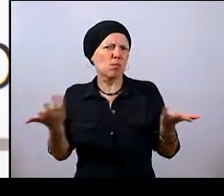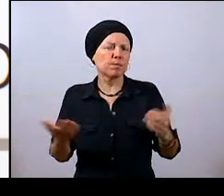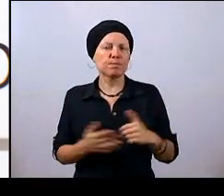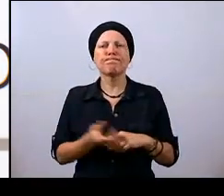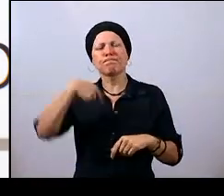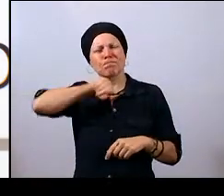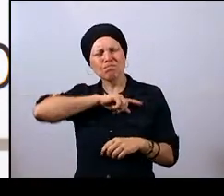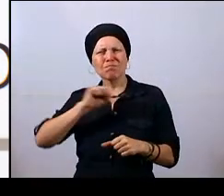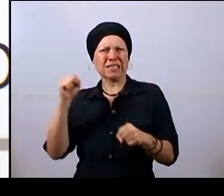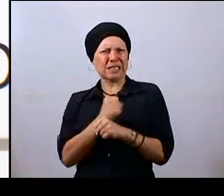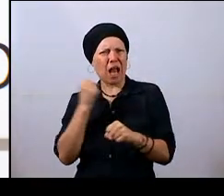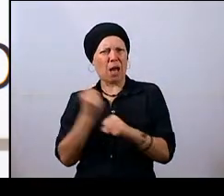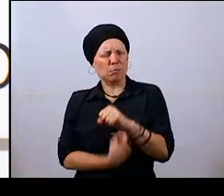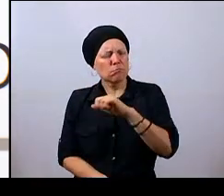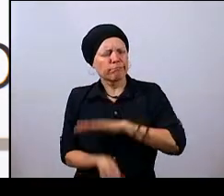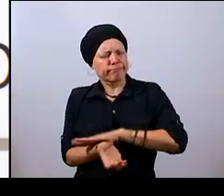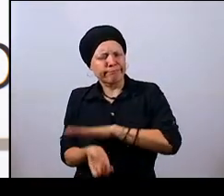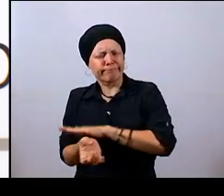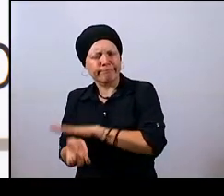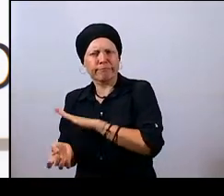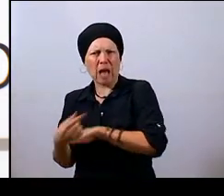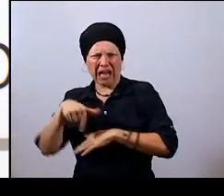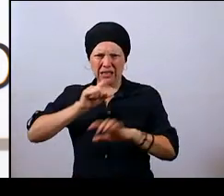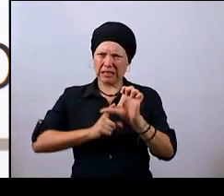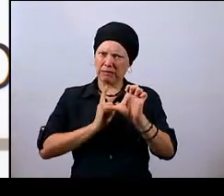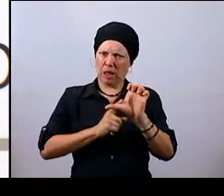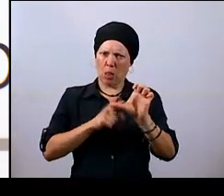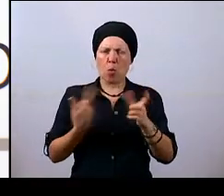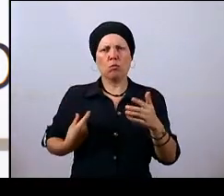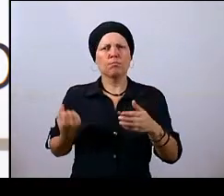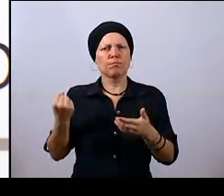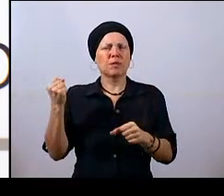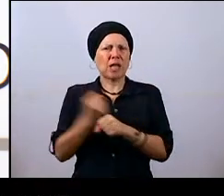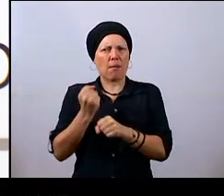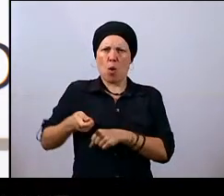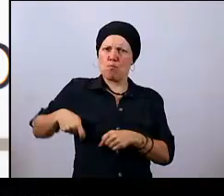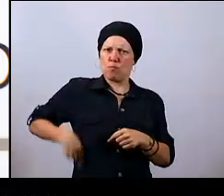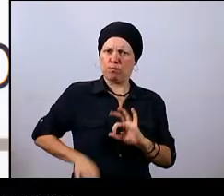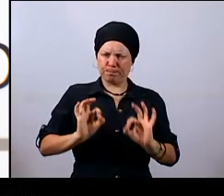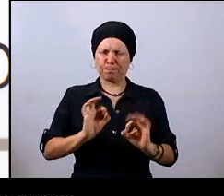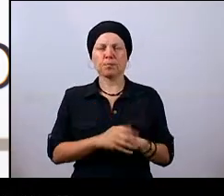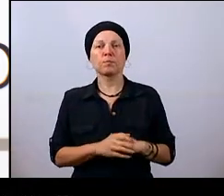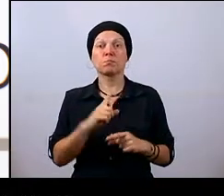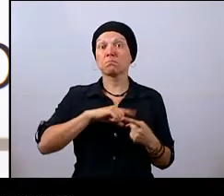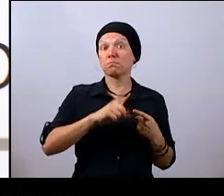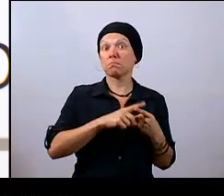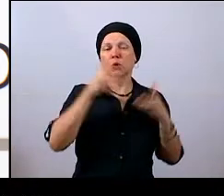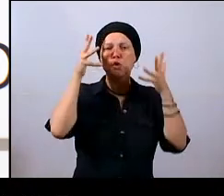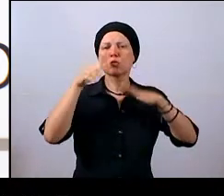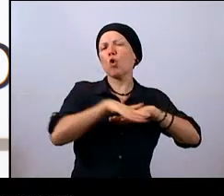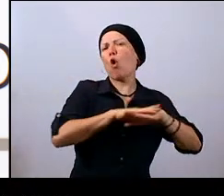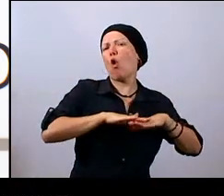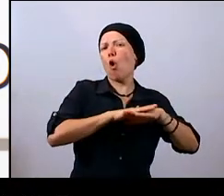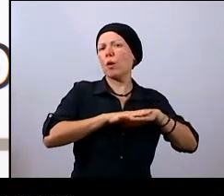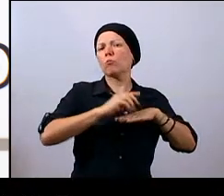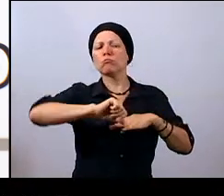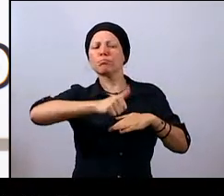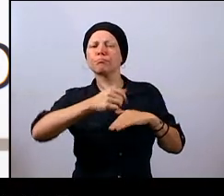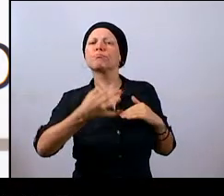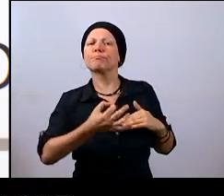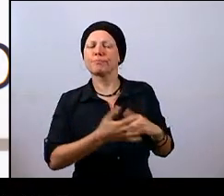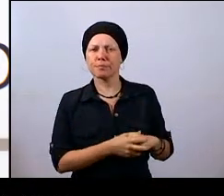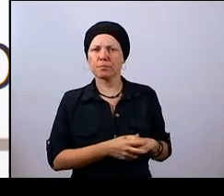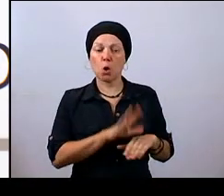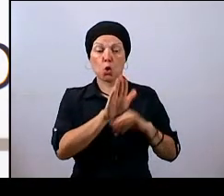seguir generando en Extremadura empleos cualificados. Por un lado, el Consejo de Gobierno ha aprobado